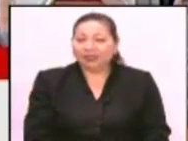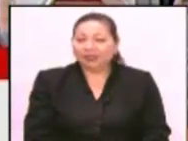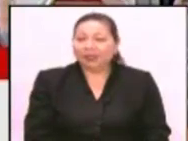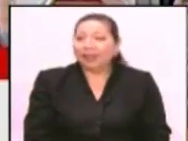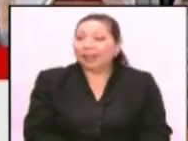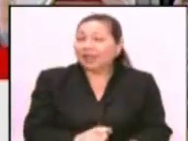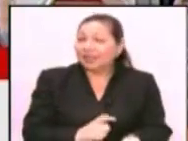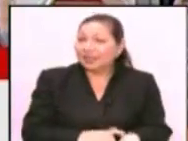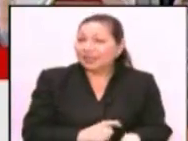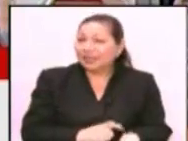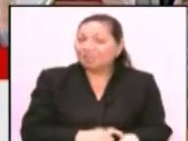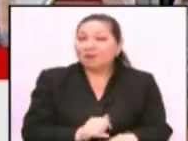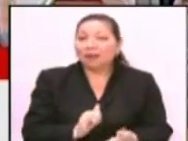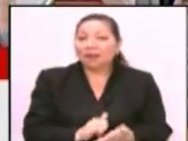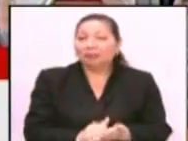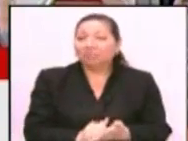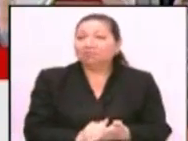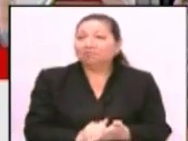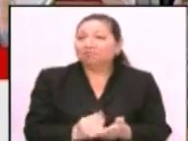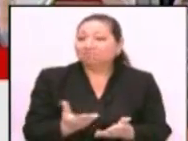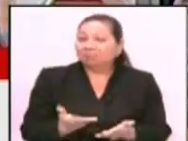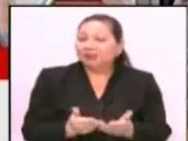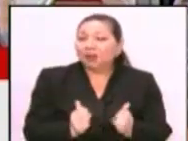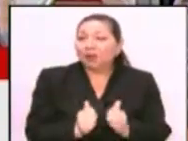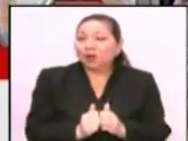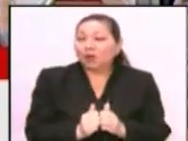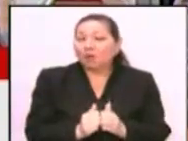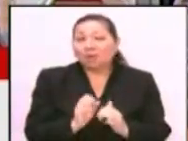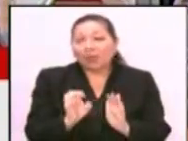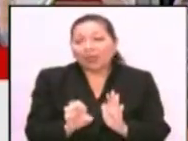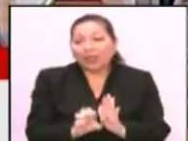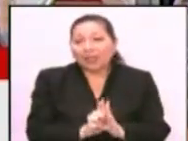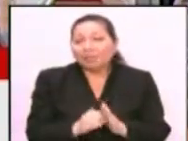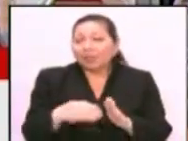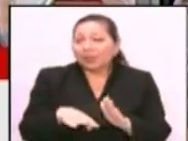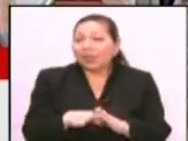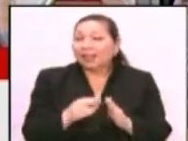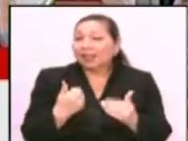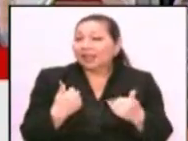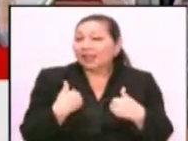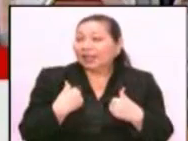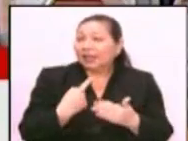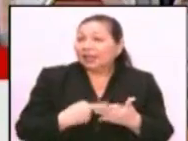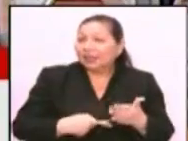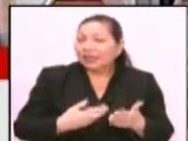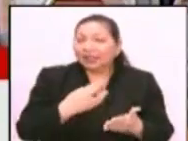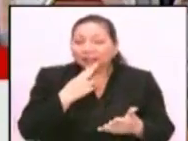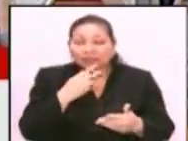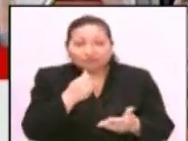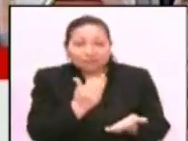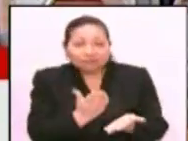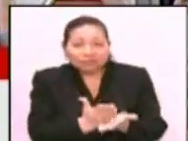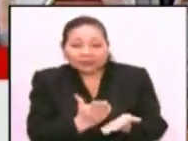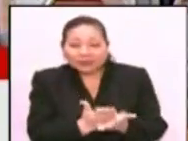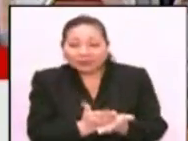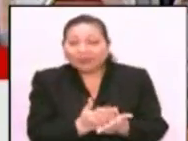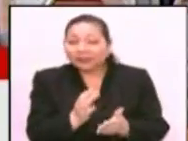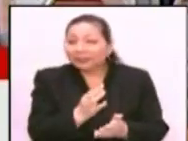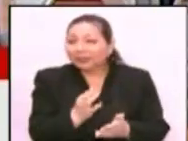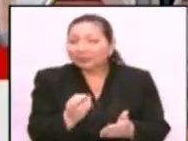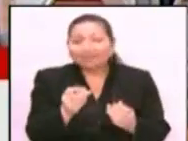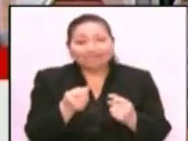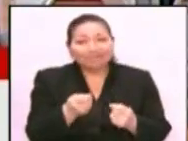Los tiempos de recreación, es más, por ejemplo, pongo un ejemplo, interno que tiene, que es analfabeta, tiene que pasar sí o